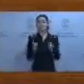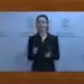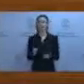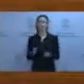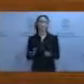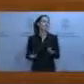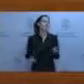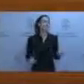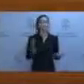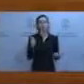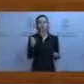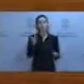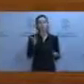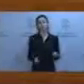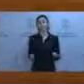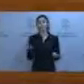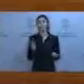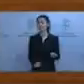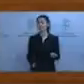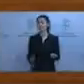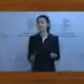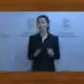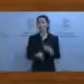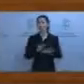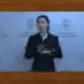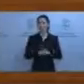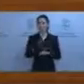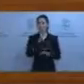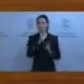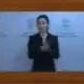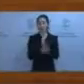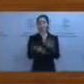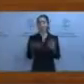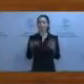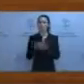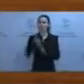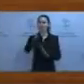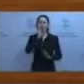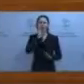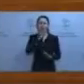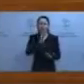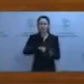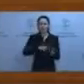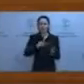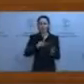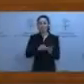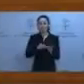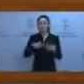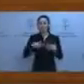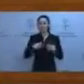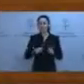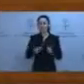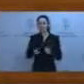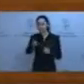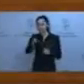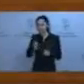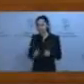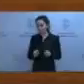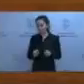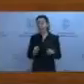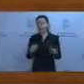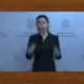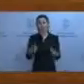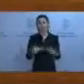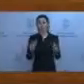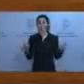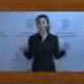un profesional que cumpla esas características, acabamos de pervertir el sistema. No digo que eso ocurra, sino de que el hecho de